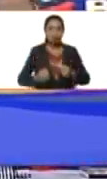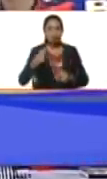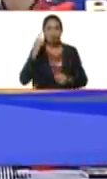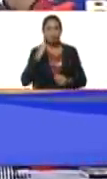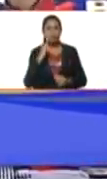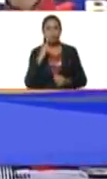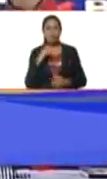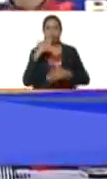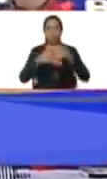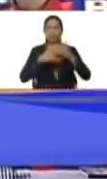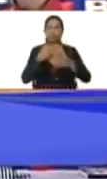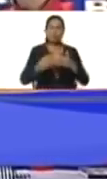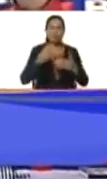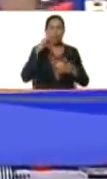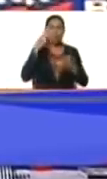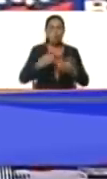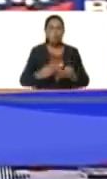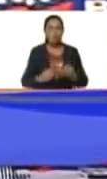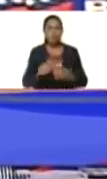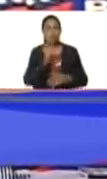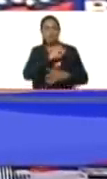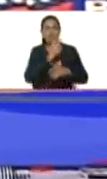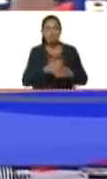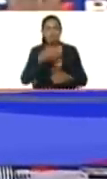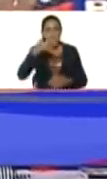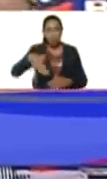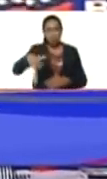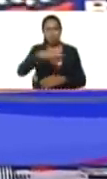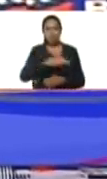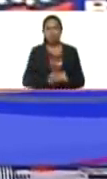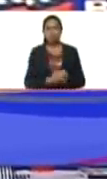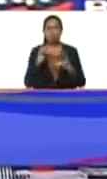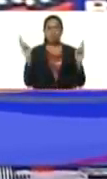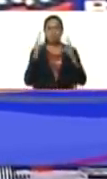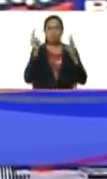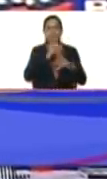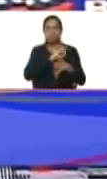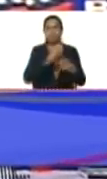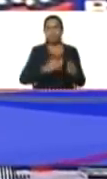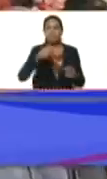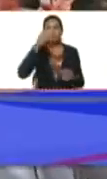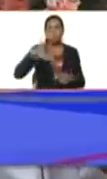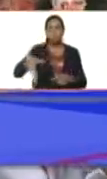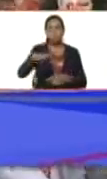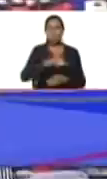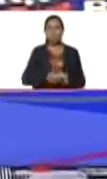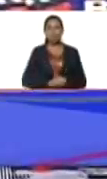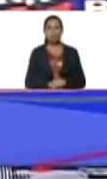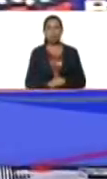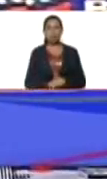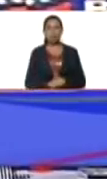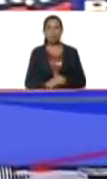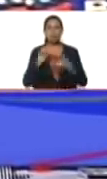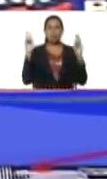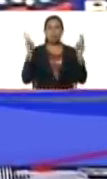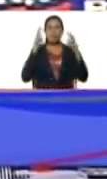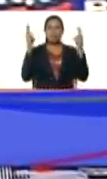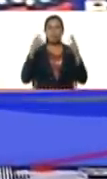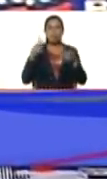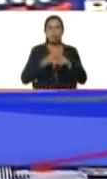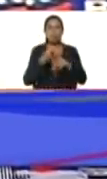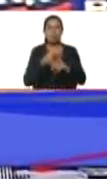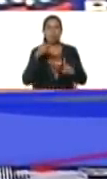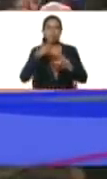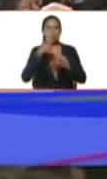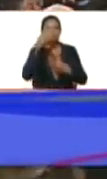bolivariana, cada vez creo más en el poder popular. ¡Que viva el poder popular! ¡Que viva el gobierno directo